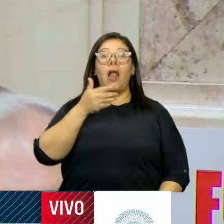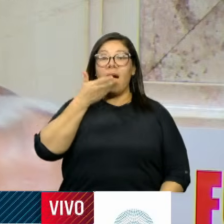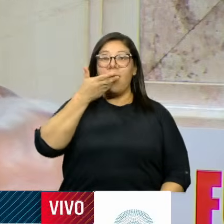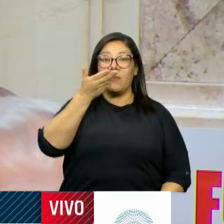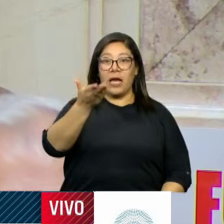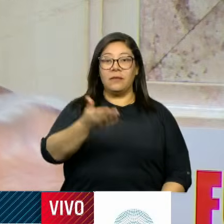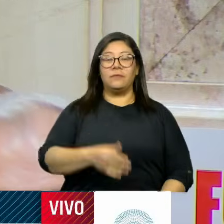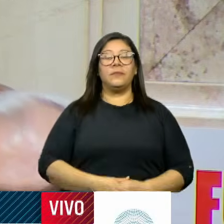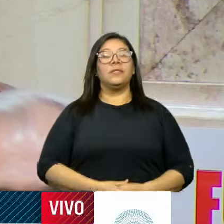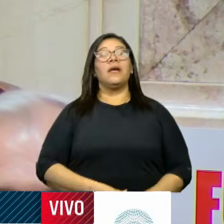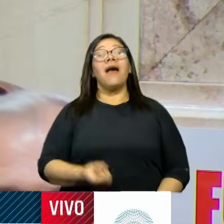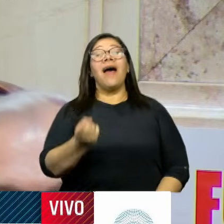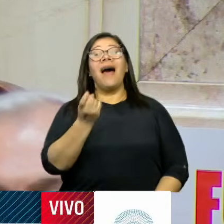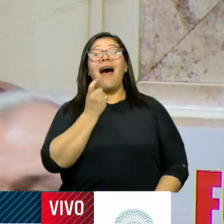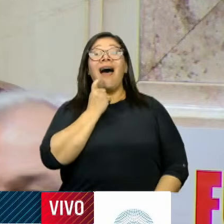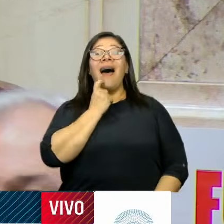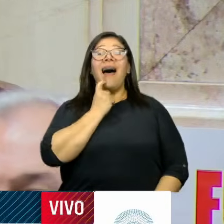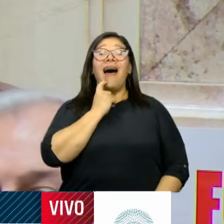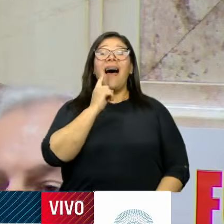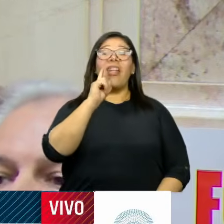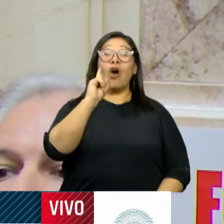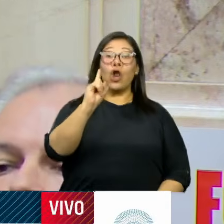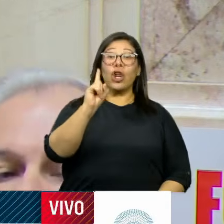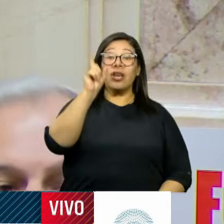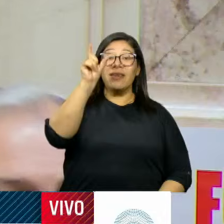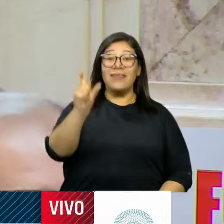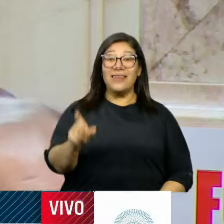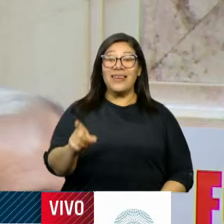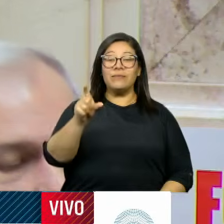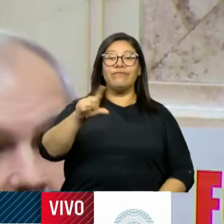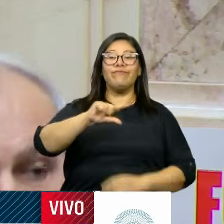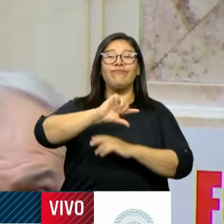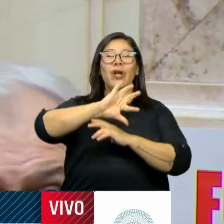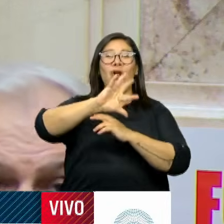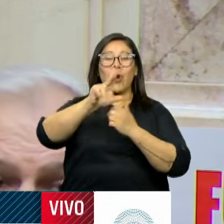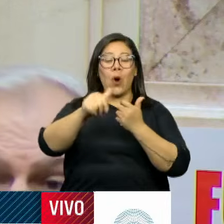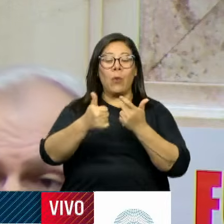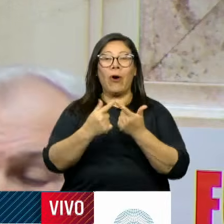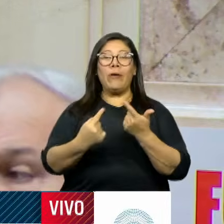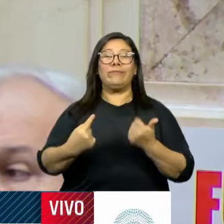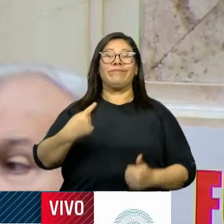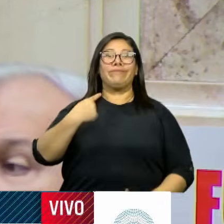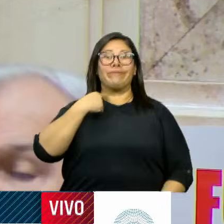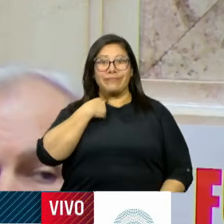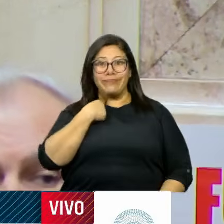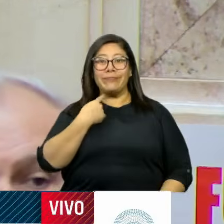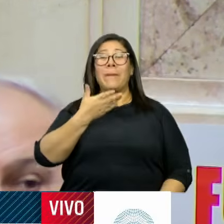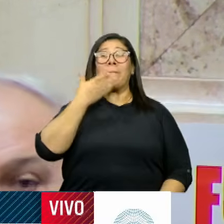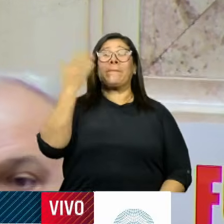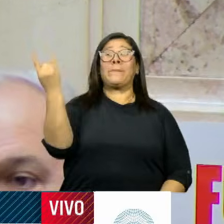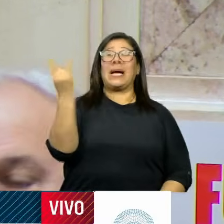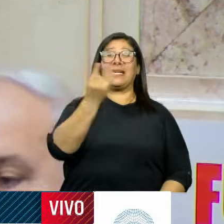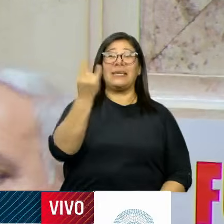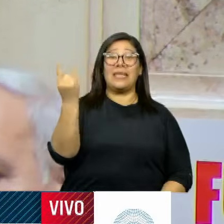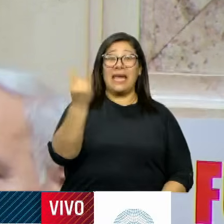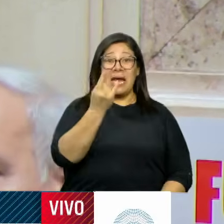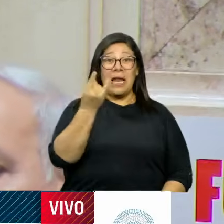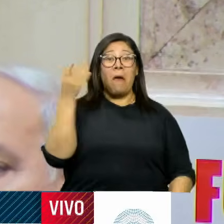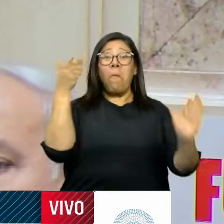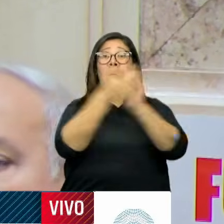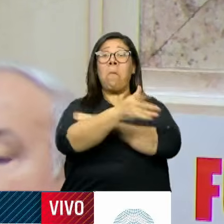Adorni robó, lo pescaron mintió y no